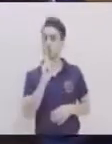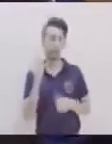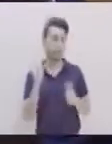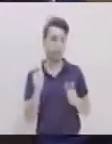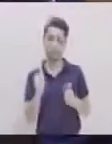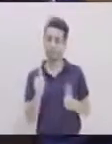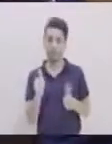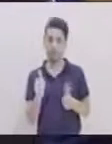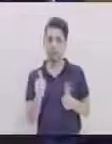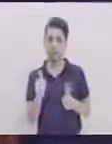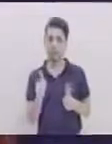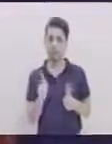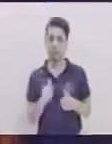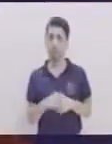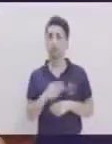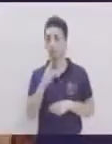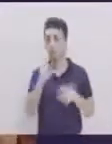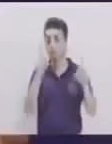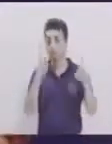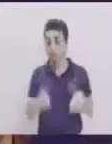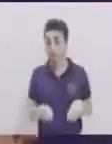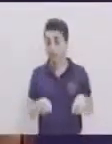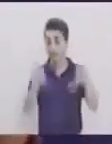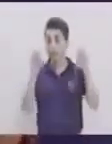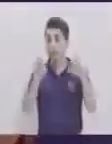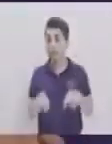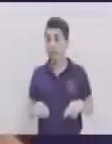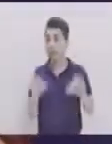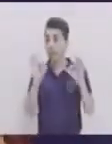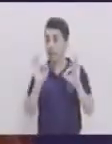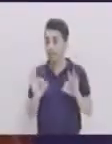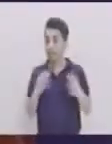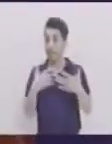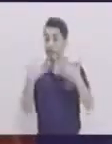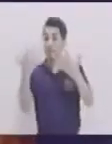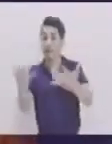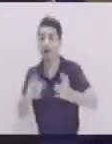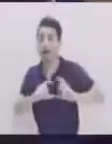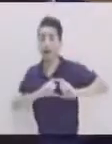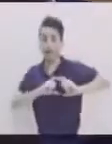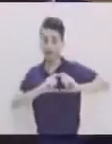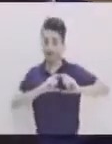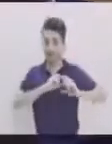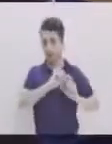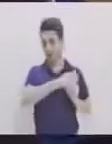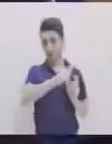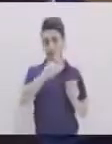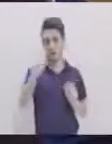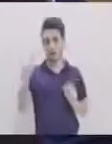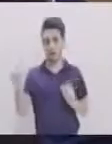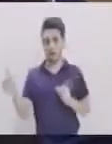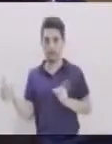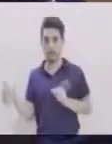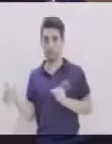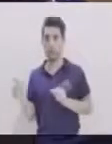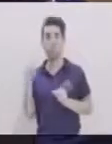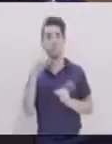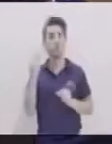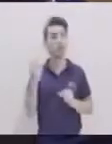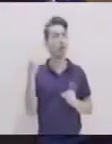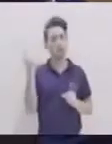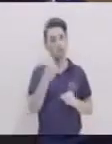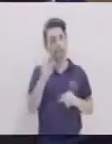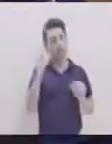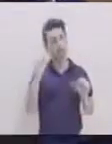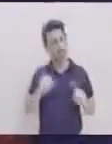está bien. Tú tienes que ser una persona que le demuestre cariño a las demás, ya que el cariño es algo que